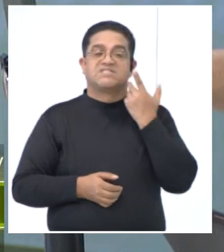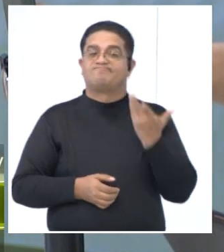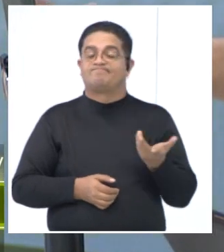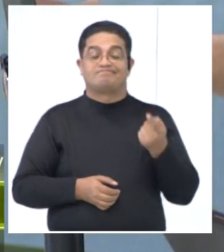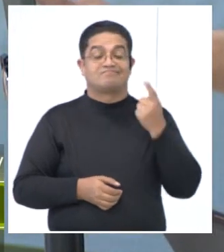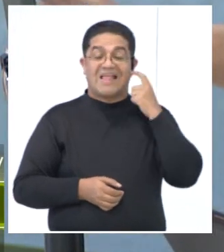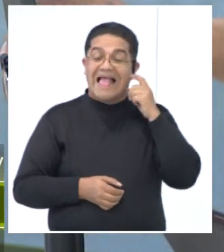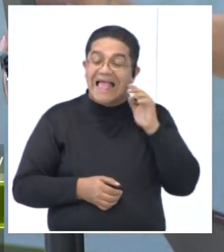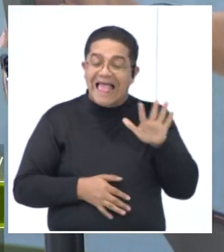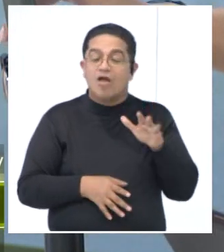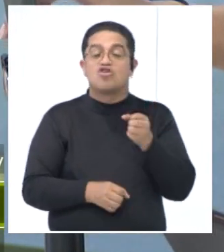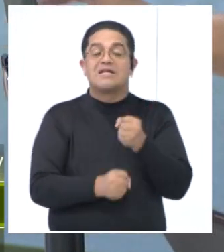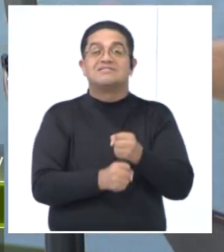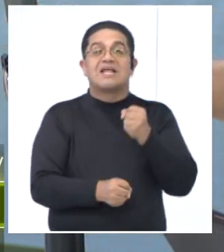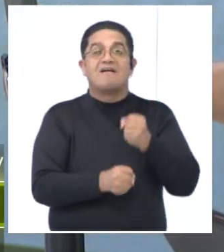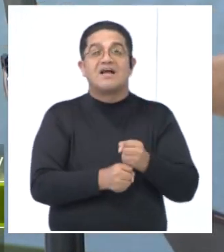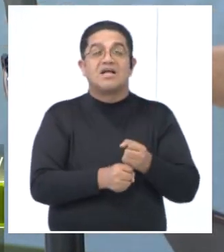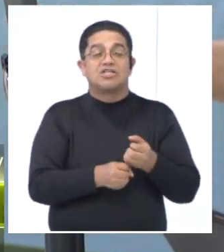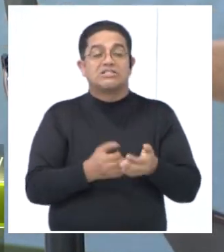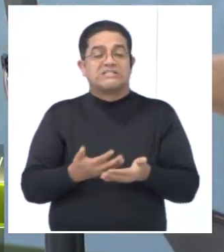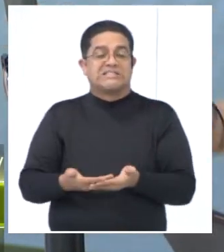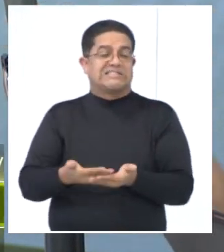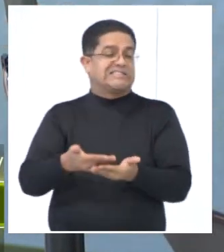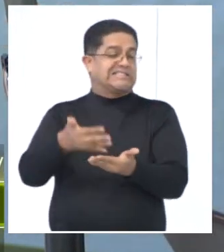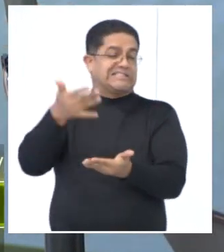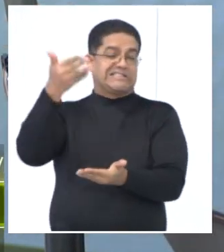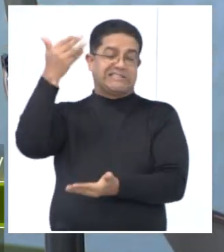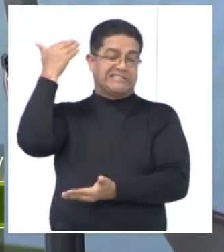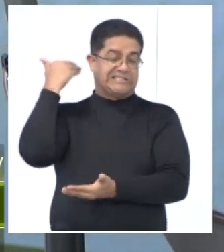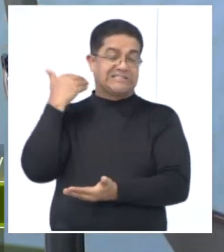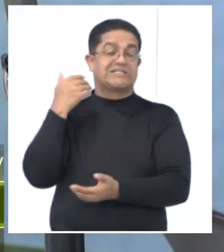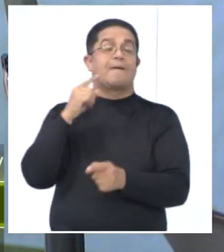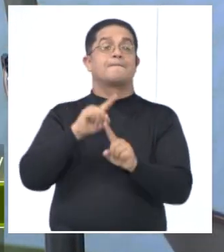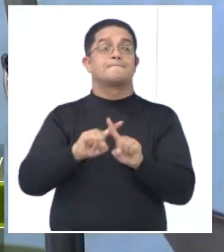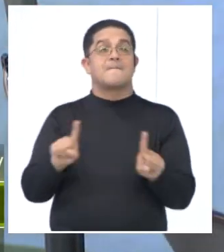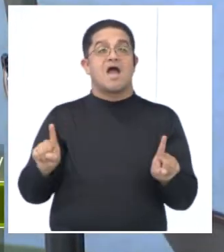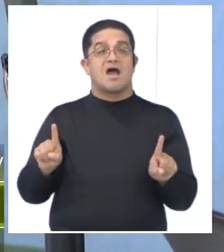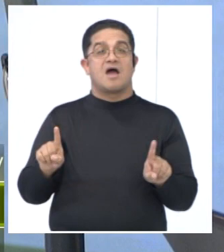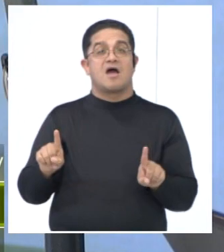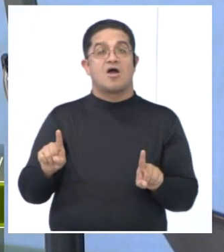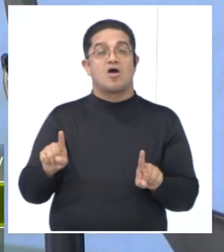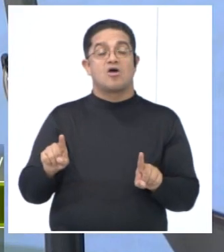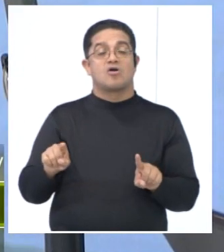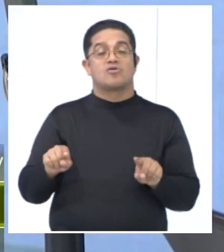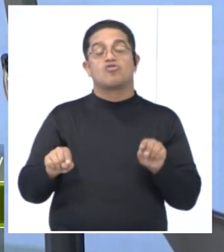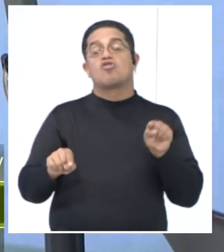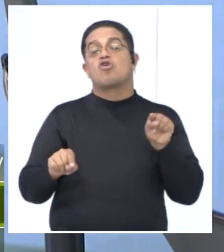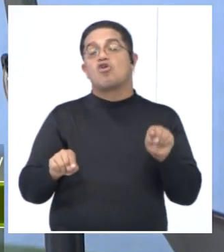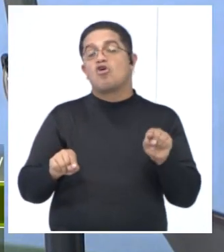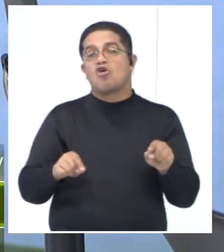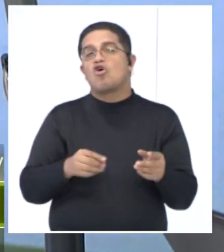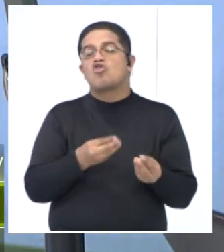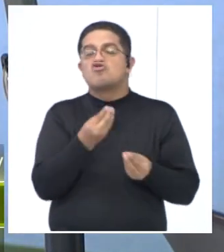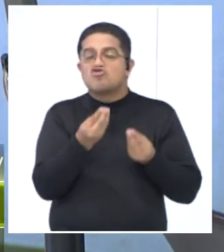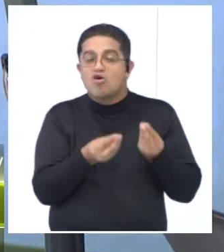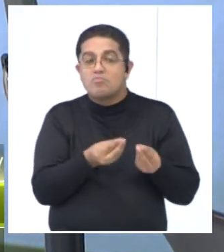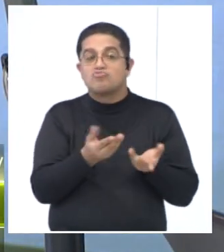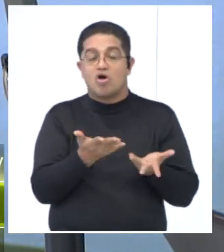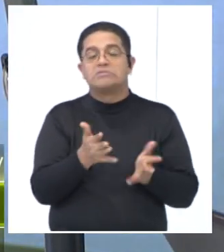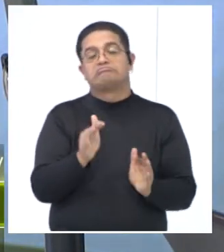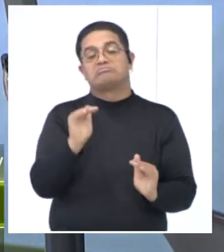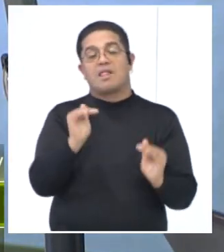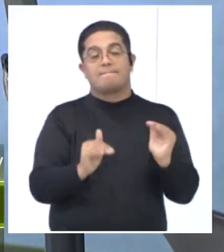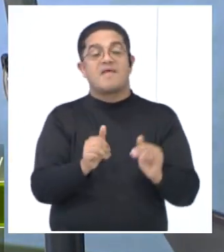trabajo que se ha venido haciendo desde hace mucho, pero esto va a ser posible en la medida que cada sector, cada